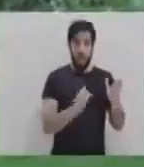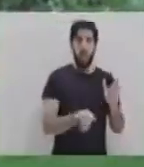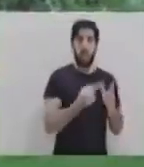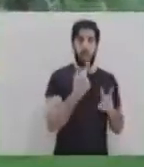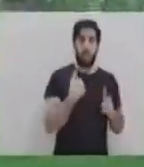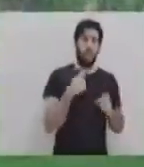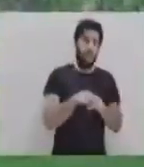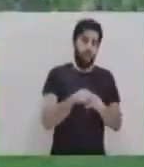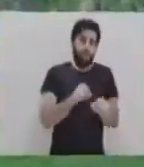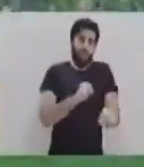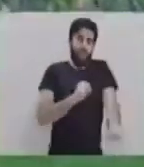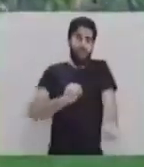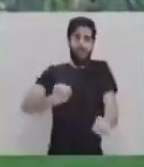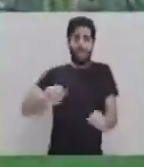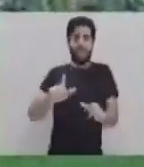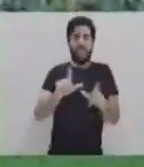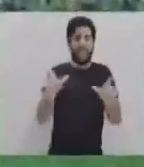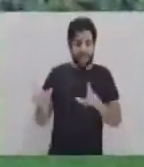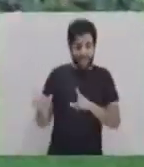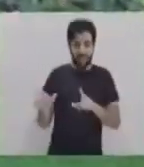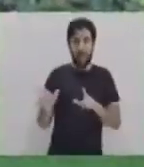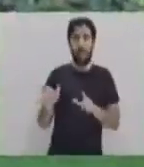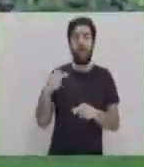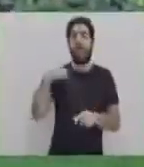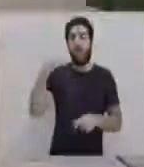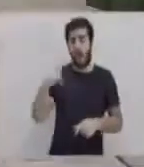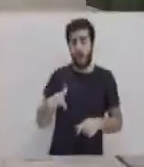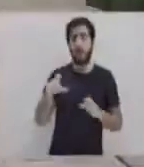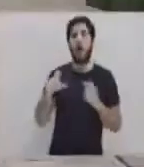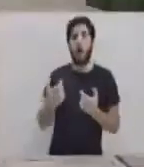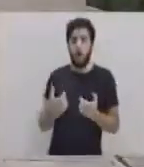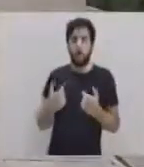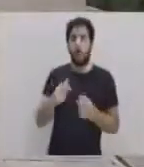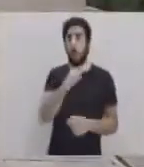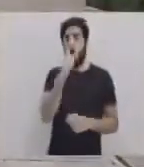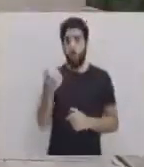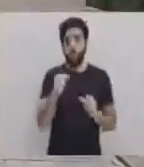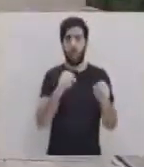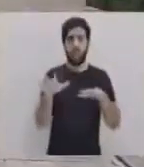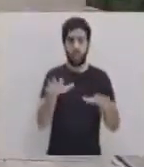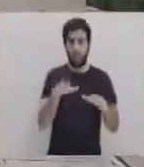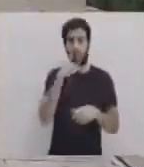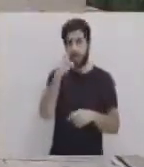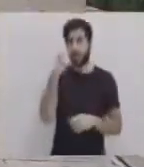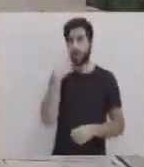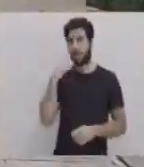el estiramiento, vamos a pasar al aumento de la frecuencia cardíaca tocando talones de esta manera.